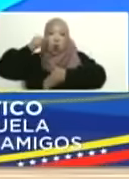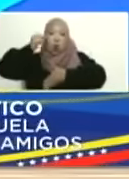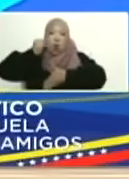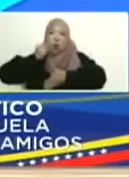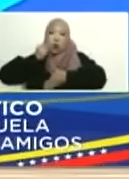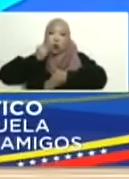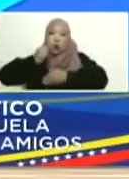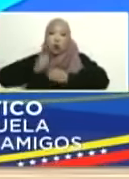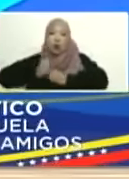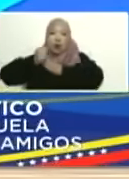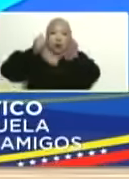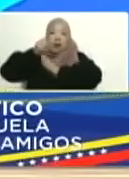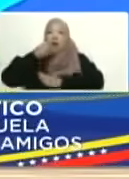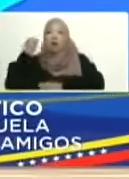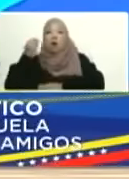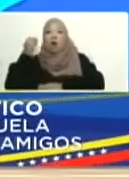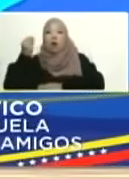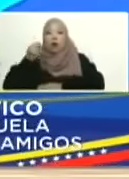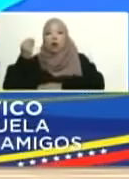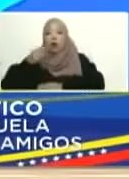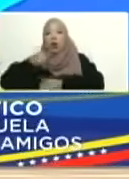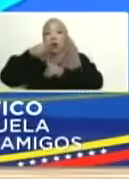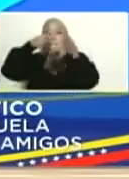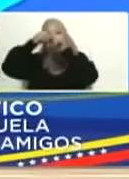revolucionario, estadista,